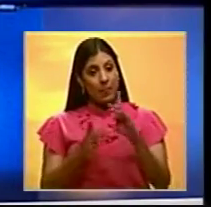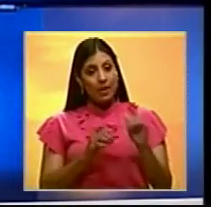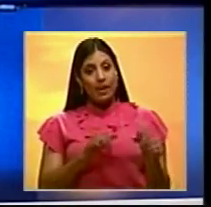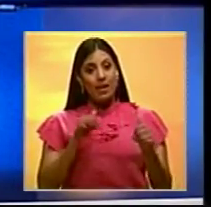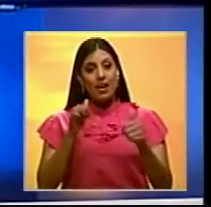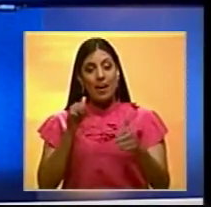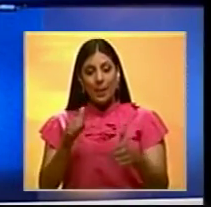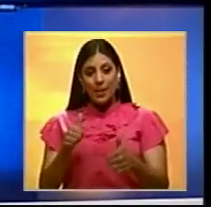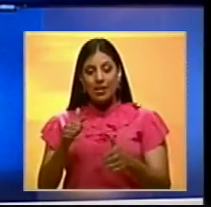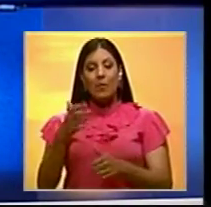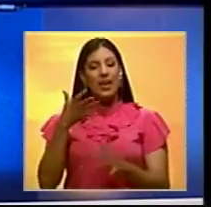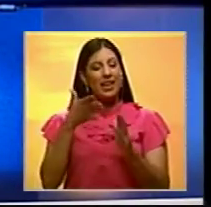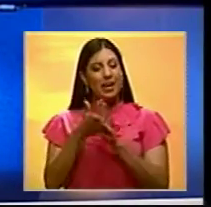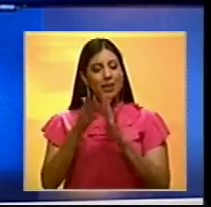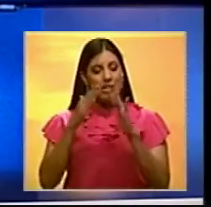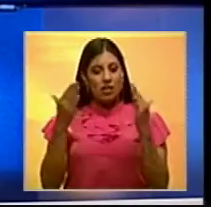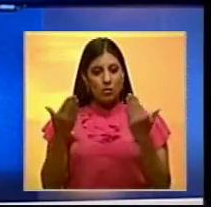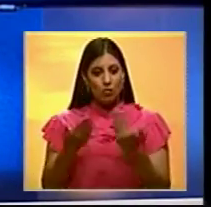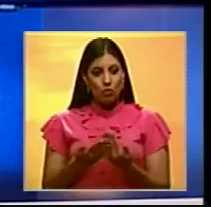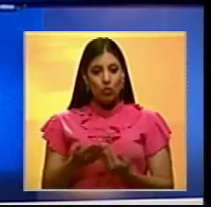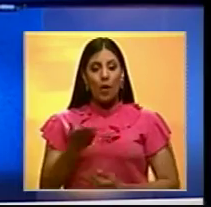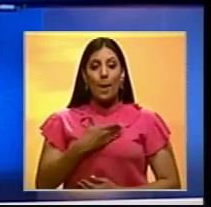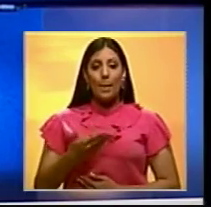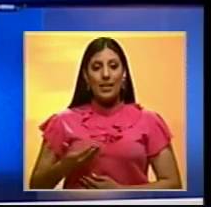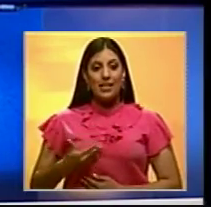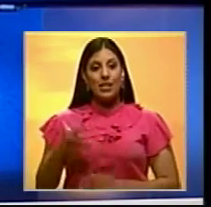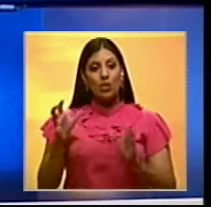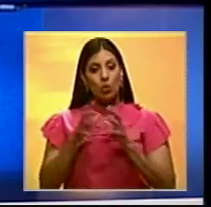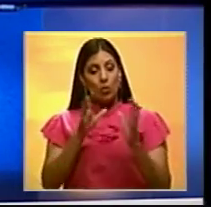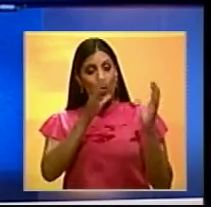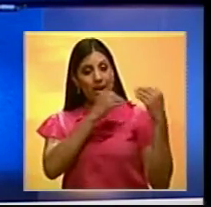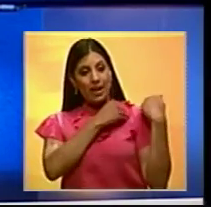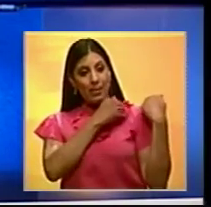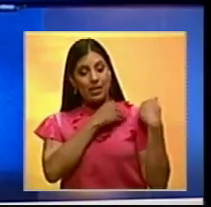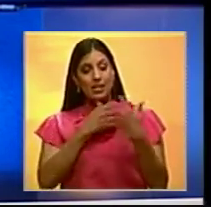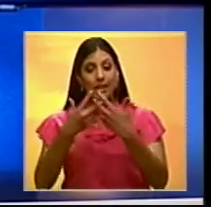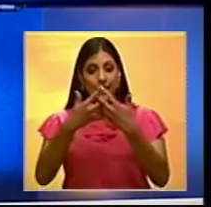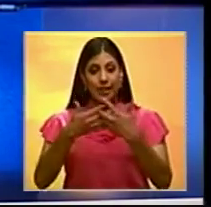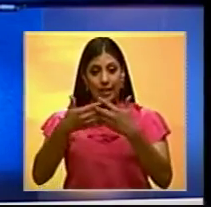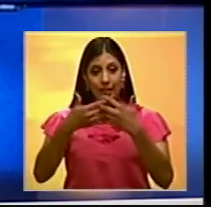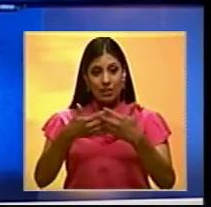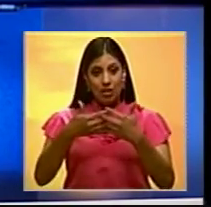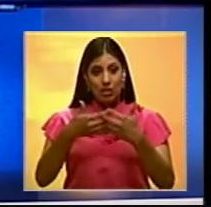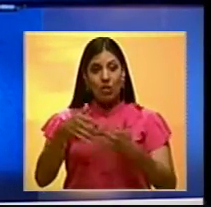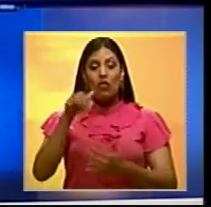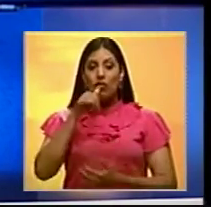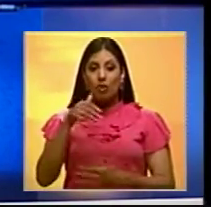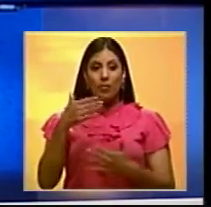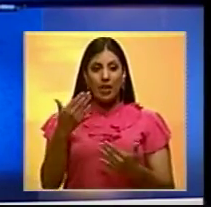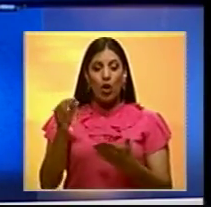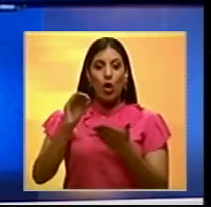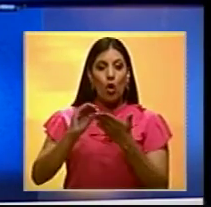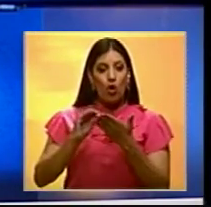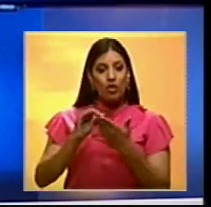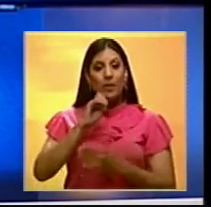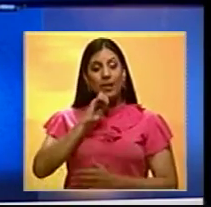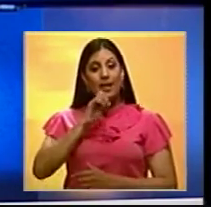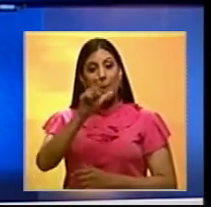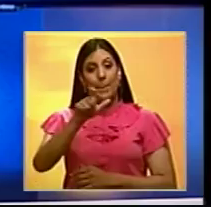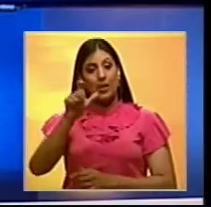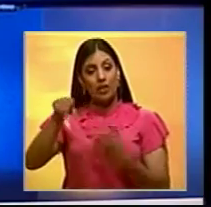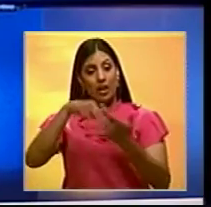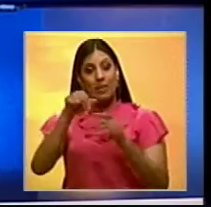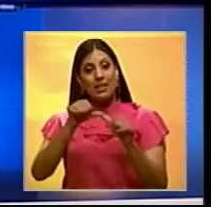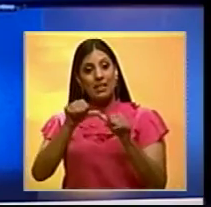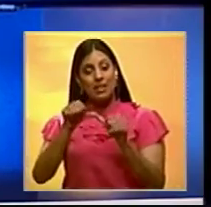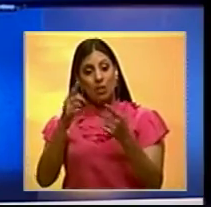Iniciamos nuestro recorrido por lo que pasa en el mundo. El presidente de la Cámara de Representantes de Estados Unidos, Paul Ryan, fue reelecto por los republicanos para